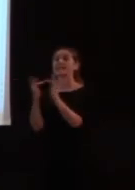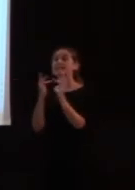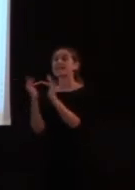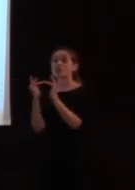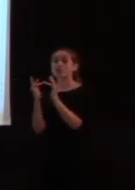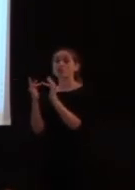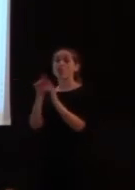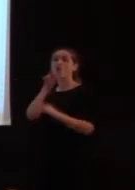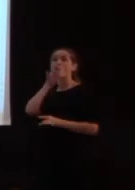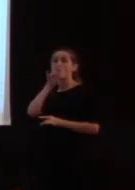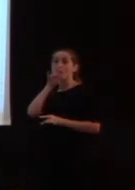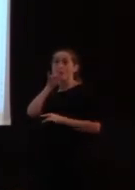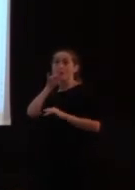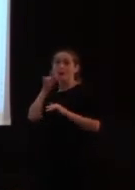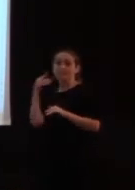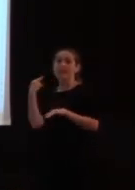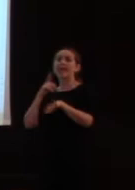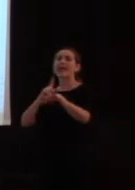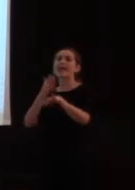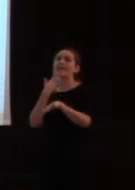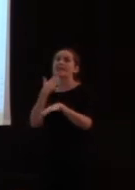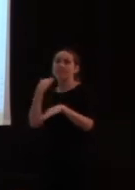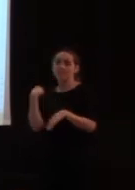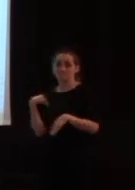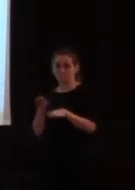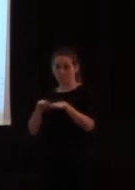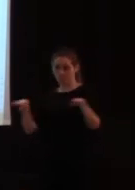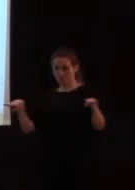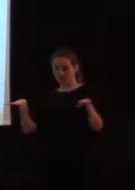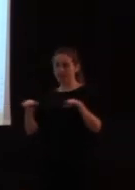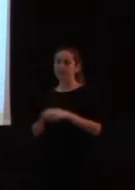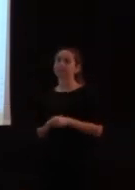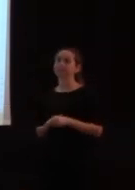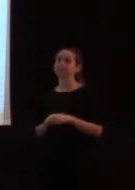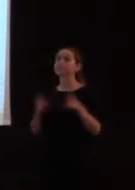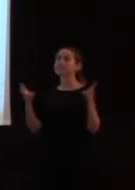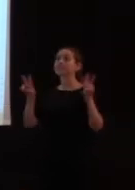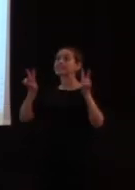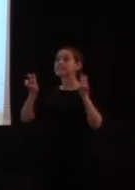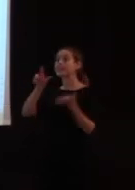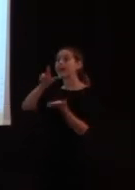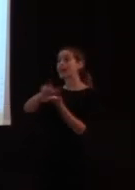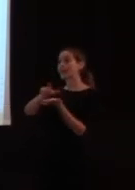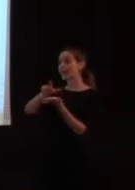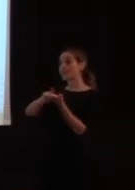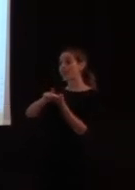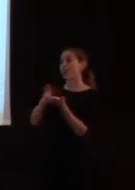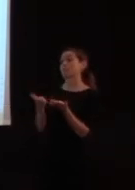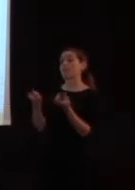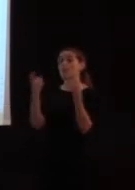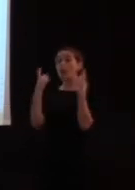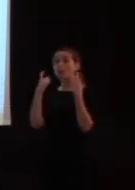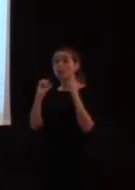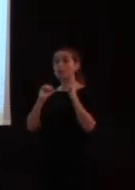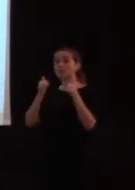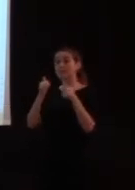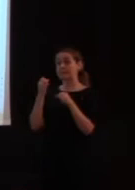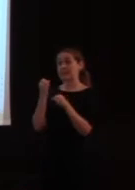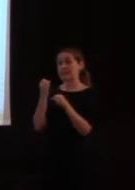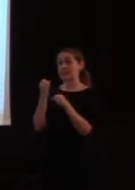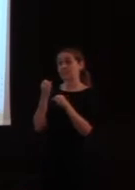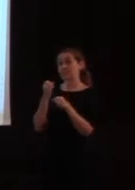iguales. Bueno, otro problema que nos encontramos cuando hablamos de lengua es que los chavales, conforme van avanzando en la